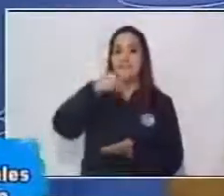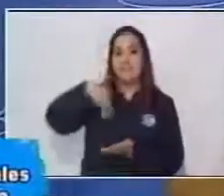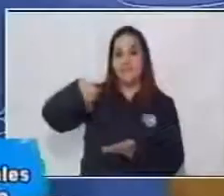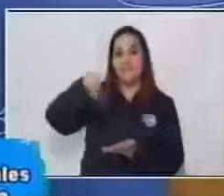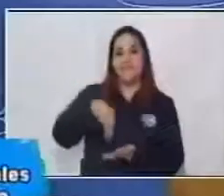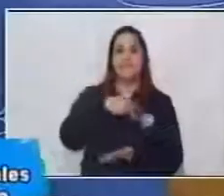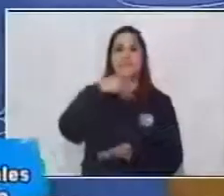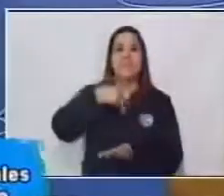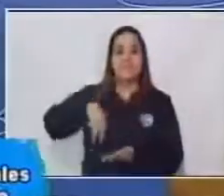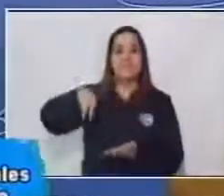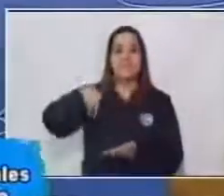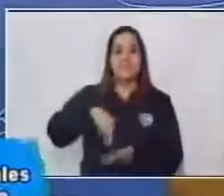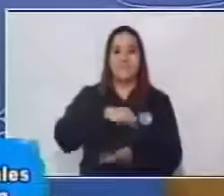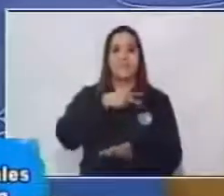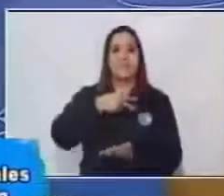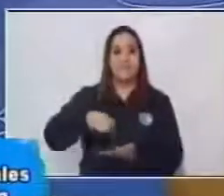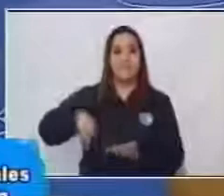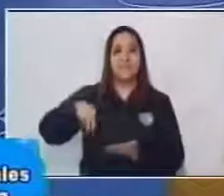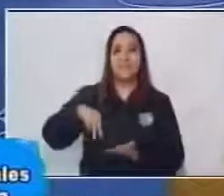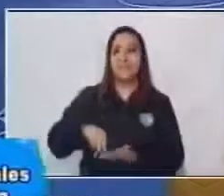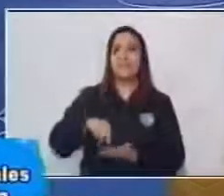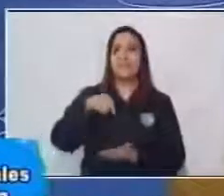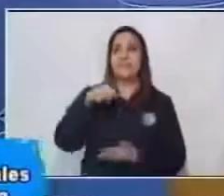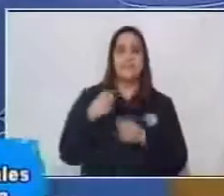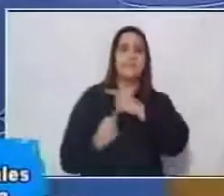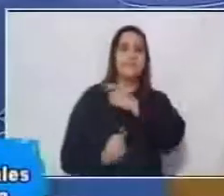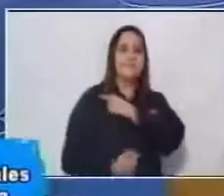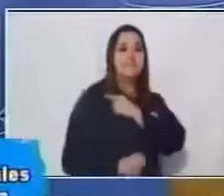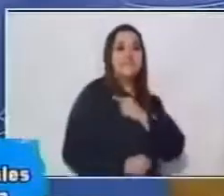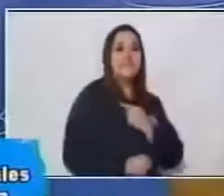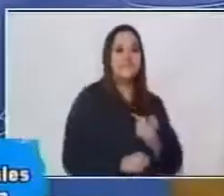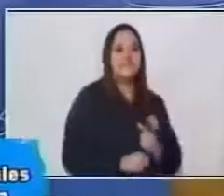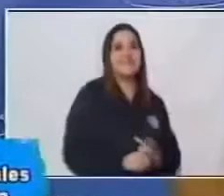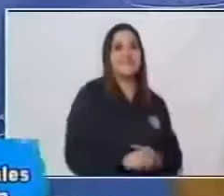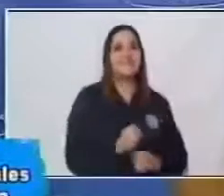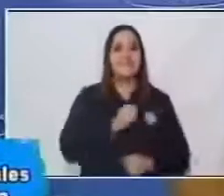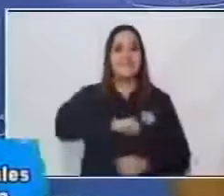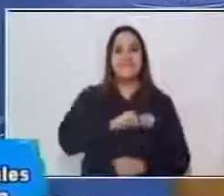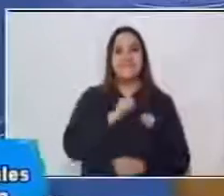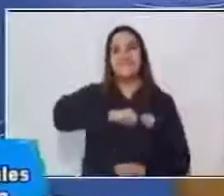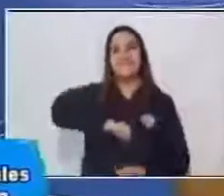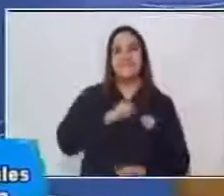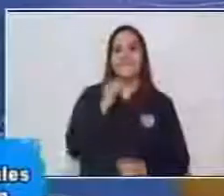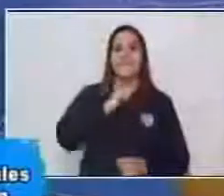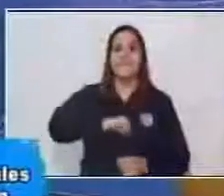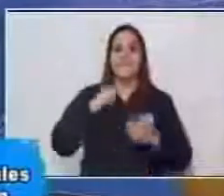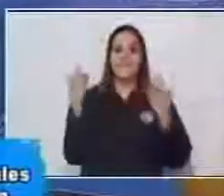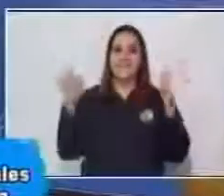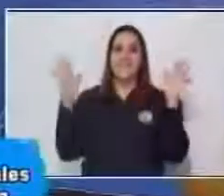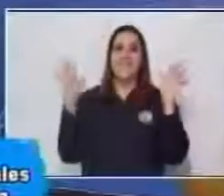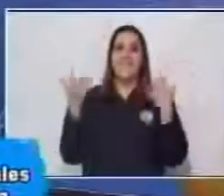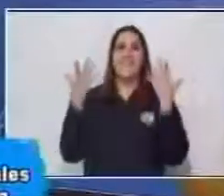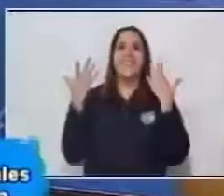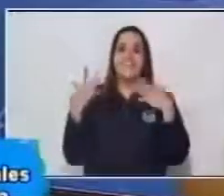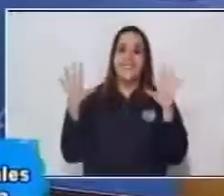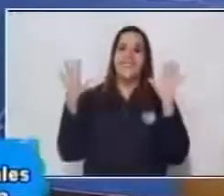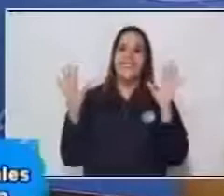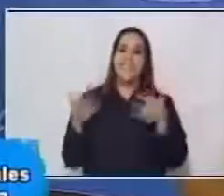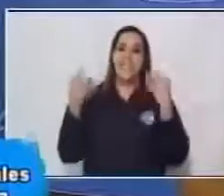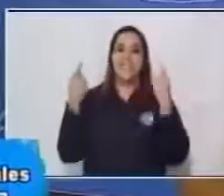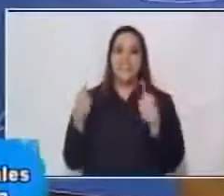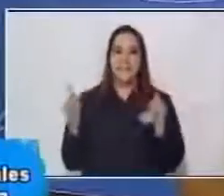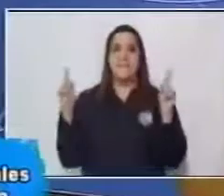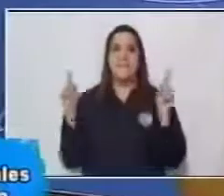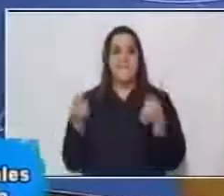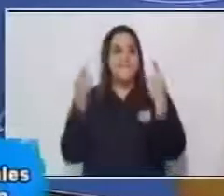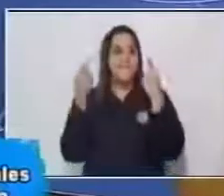marinero baila, con el hombro, hombro, hombro, codo, codo, con mano, mano,